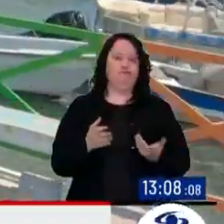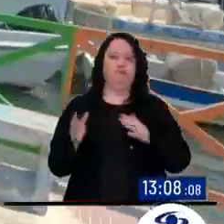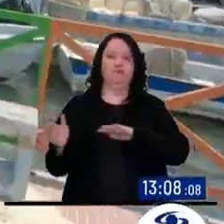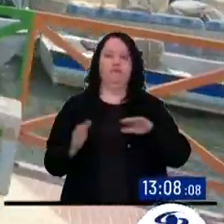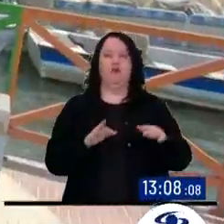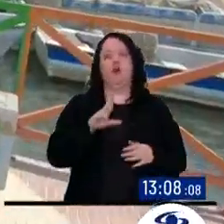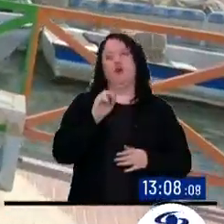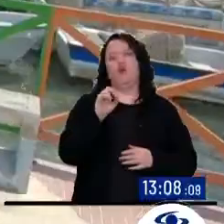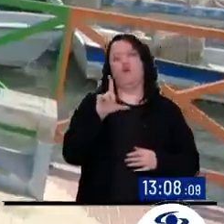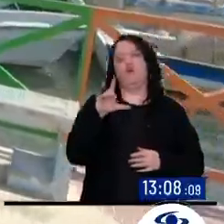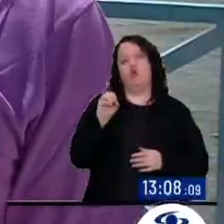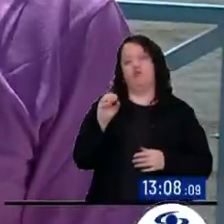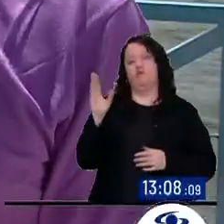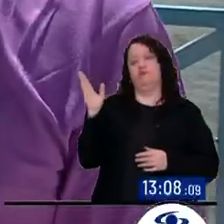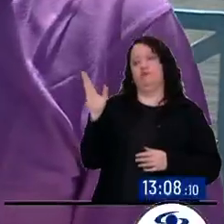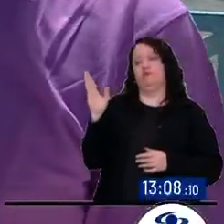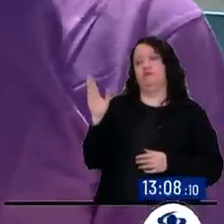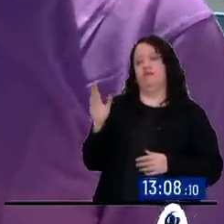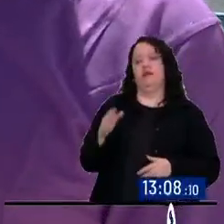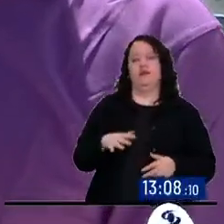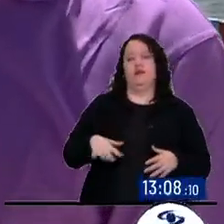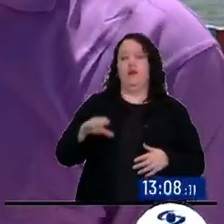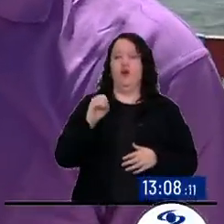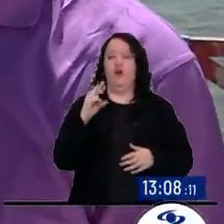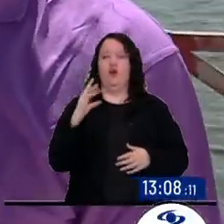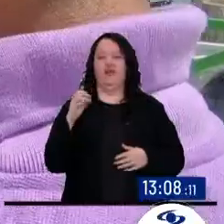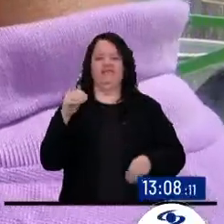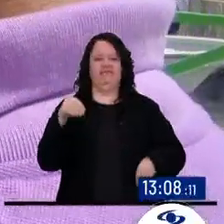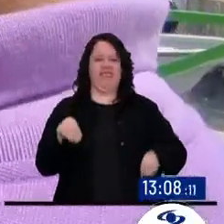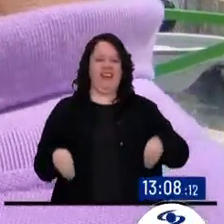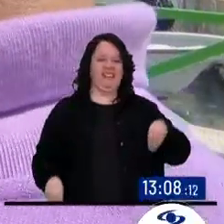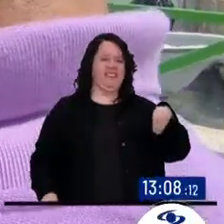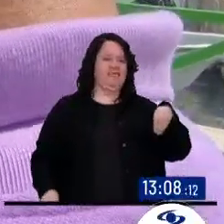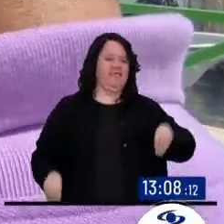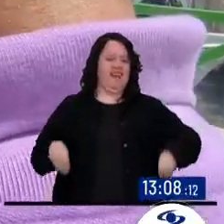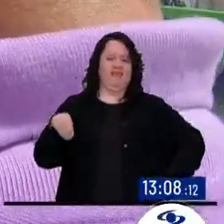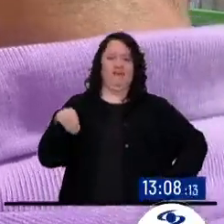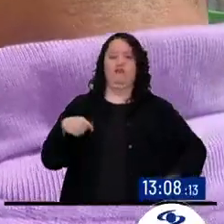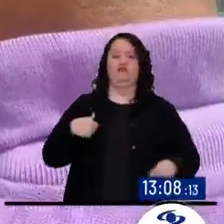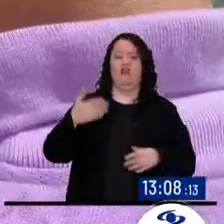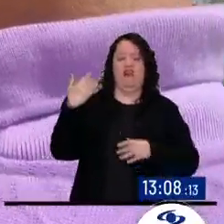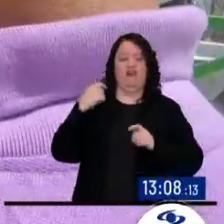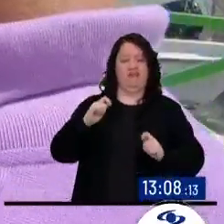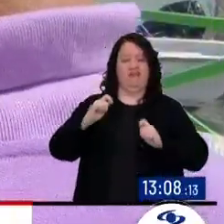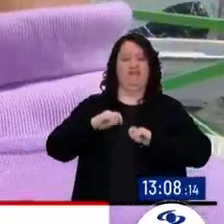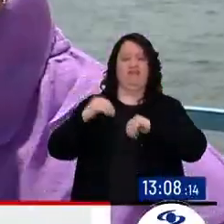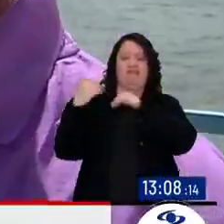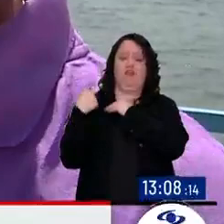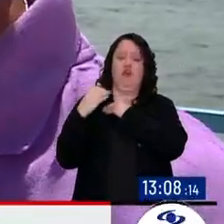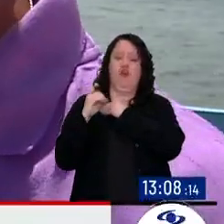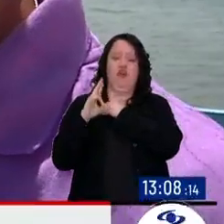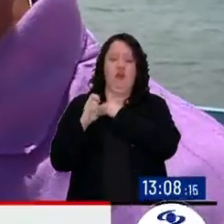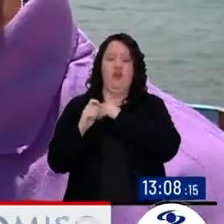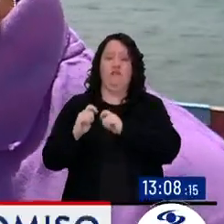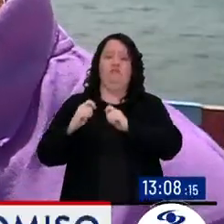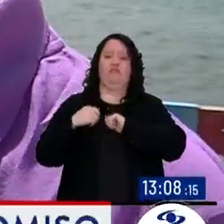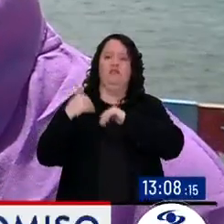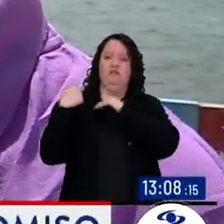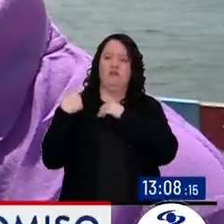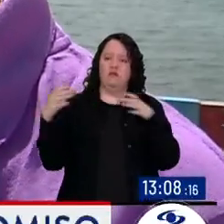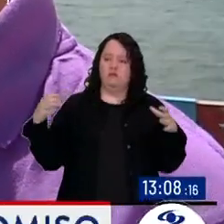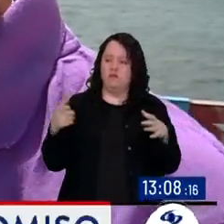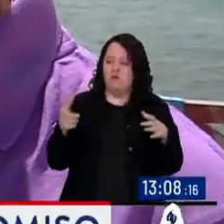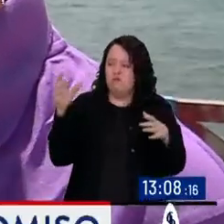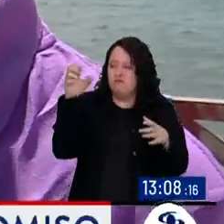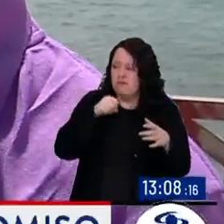Rómulo Areiza Taylor. ¿Qué pasa en la OCRE? Hay mucha corrupción. Yo estuve encargado de la OCRE varias veces y pude sacar gente de la